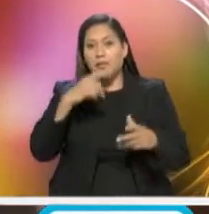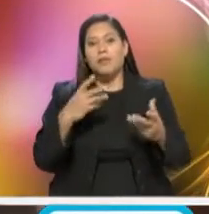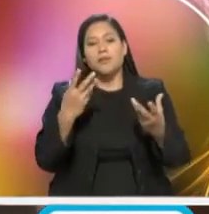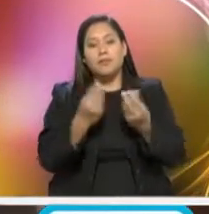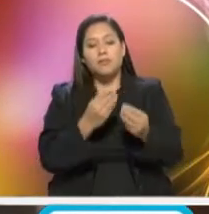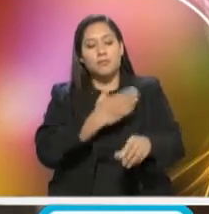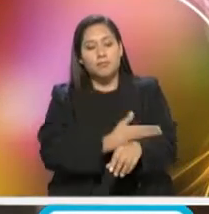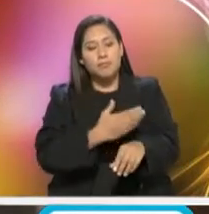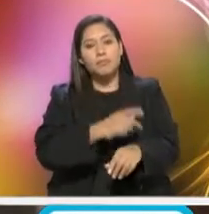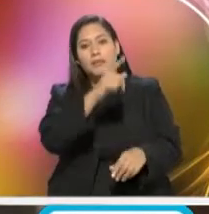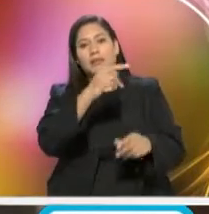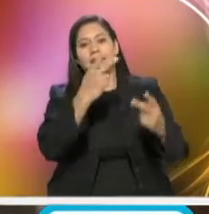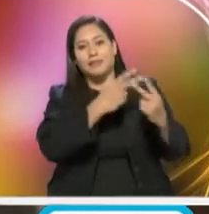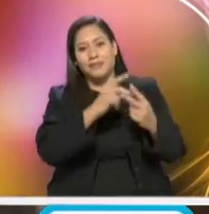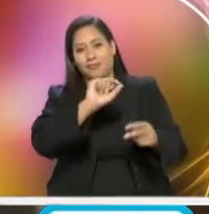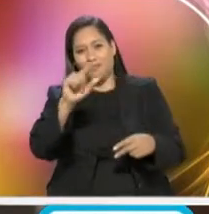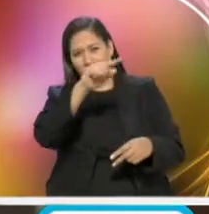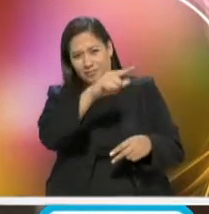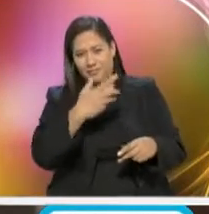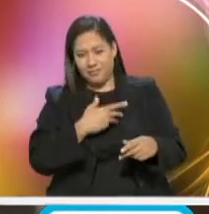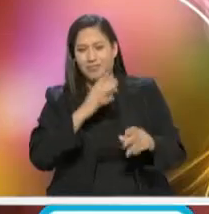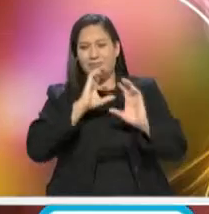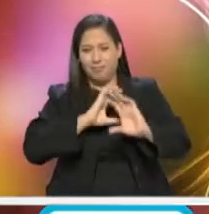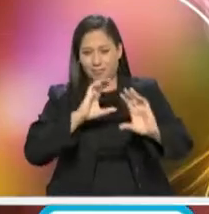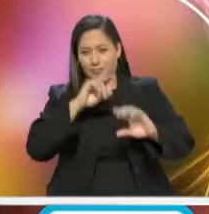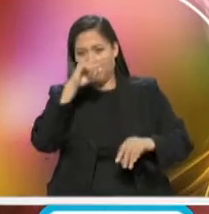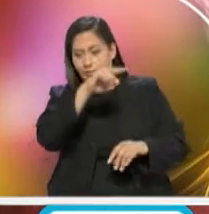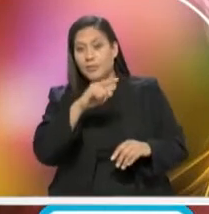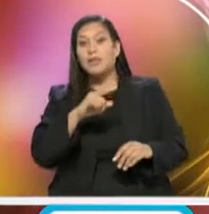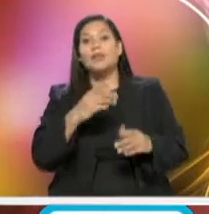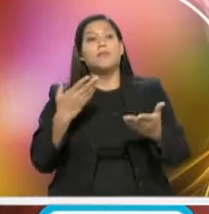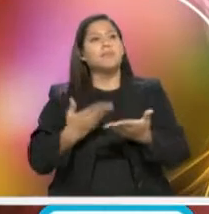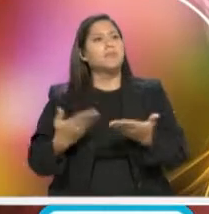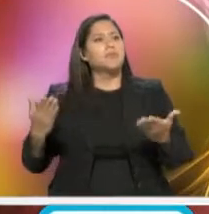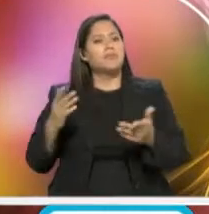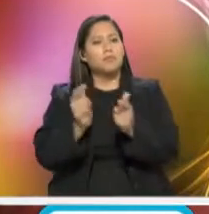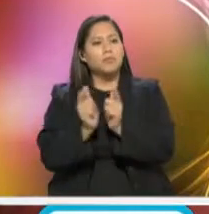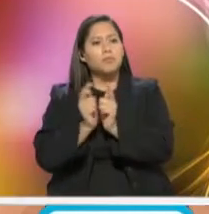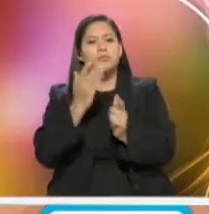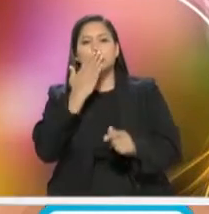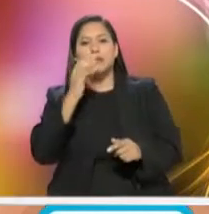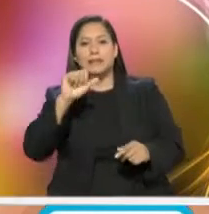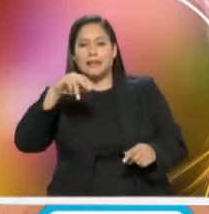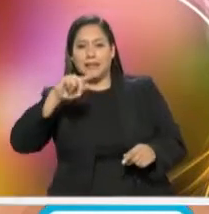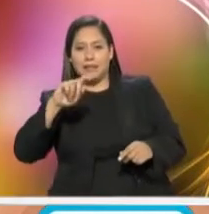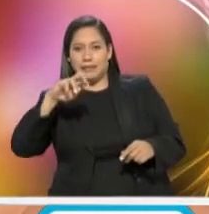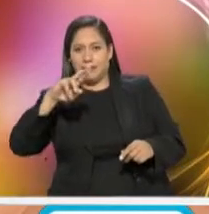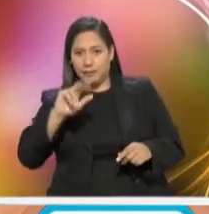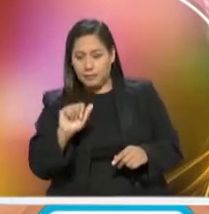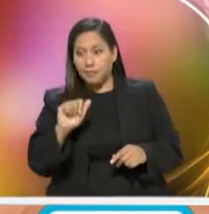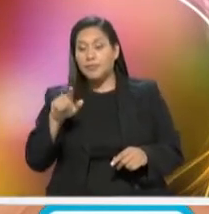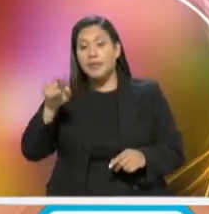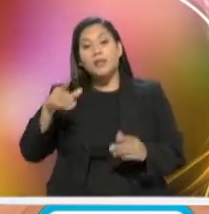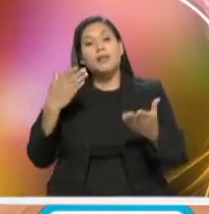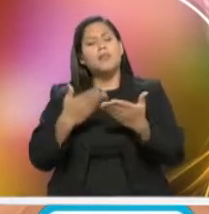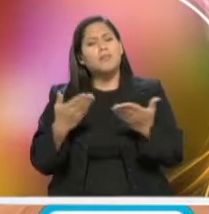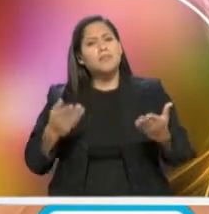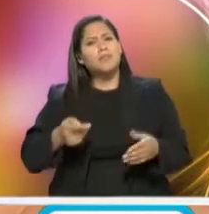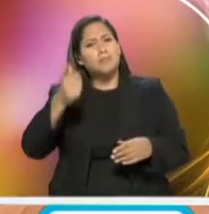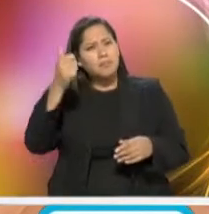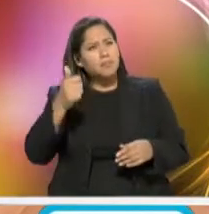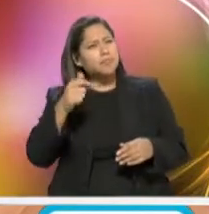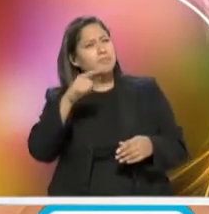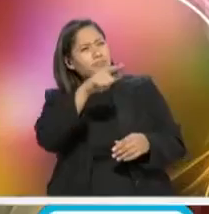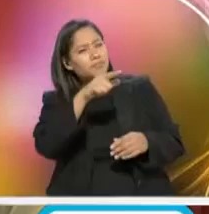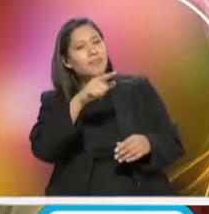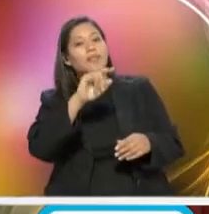que se presentaban ahí, y él un día los presentó como la Sonora Santanera. Ajá. Ellos presentaban en una primera